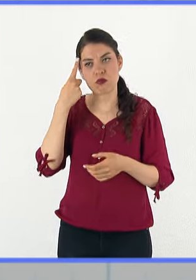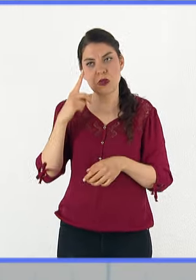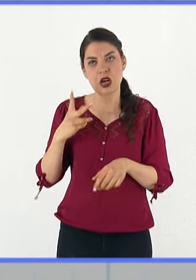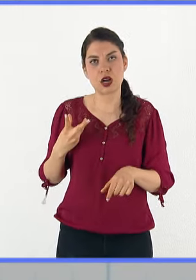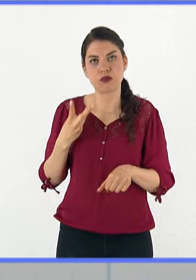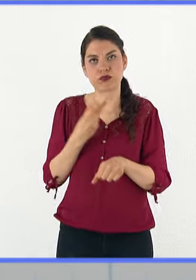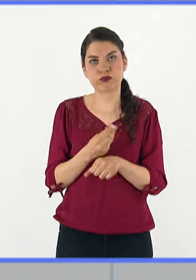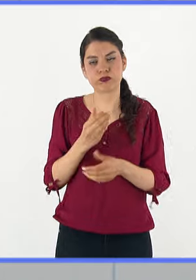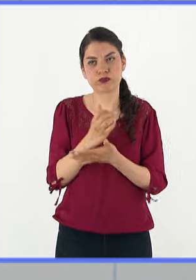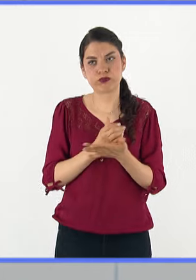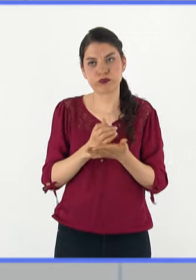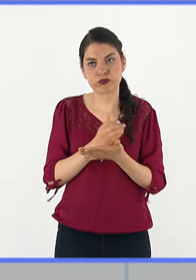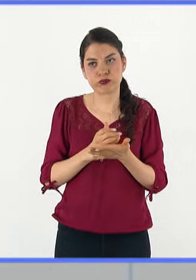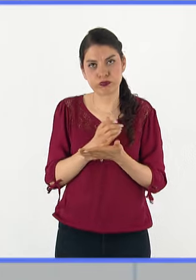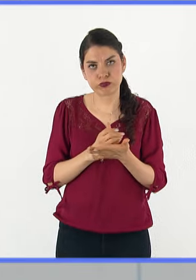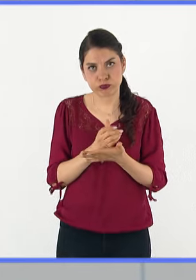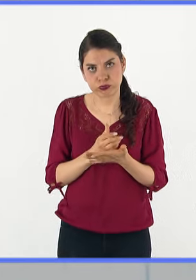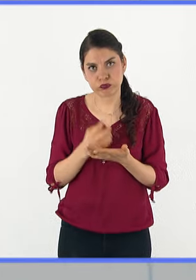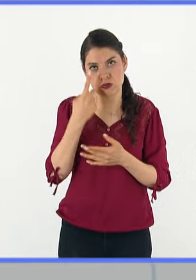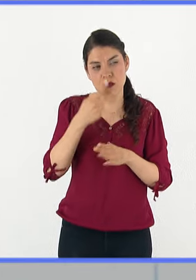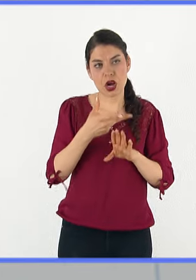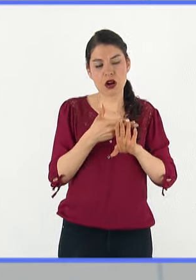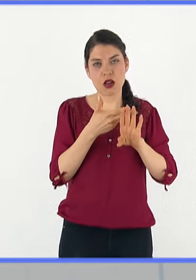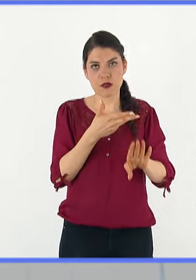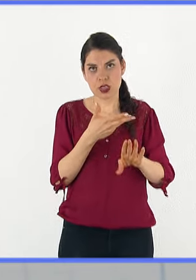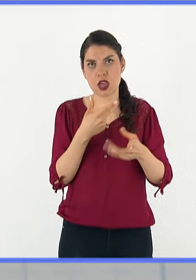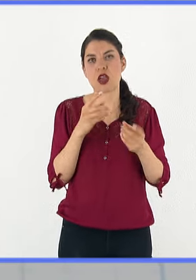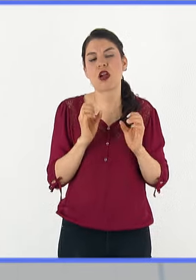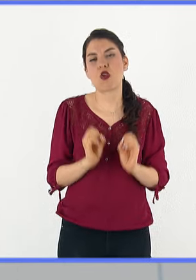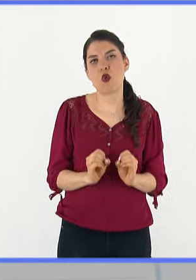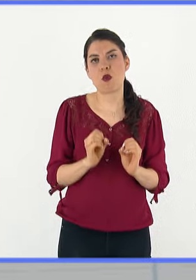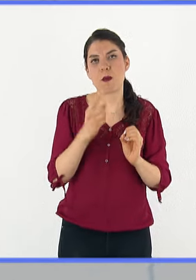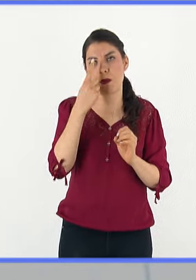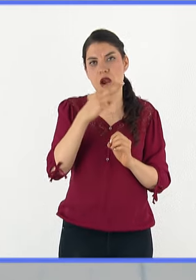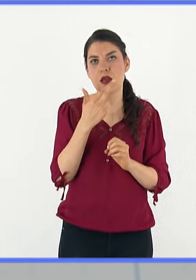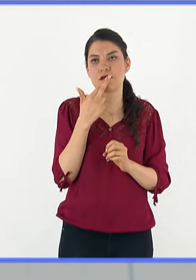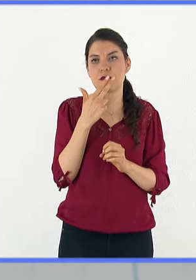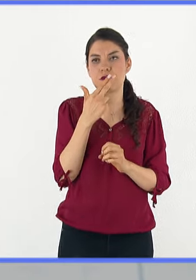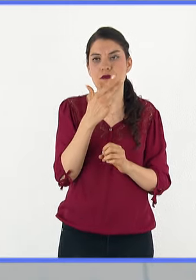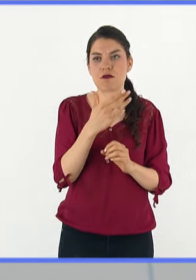de serlo ya sea para prevenir para tratar o mejorar